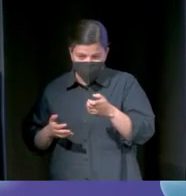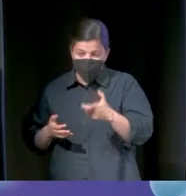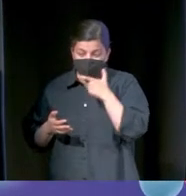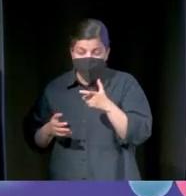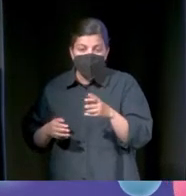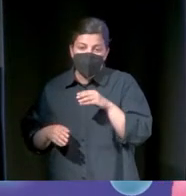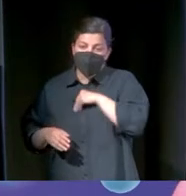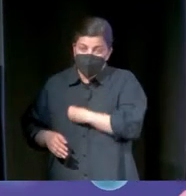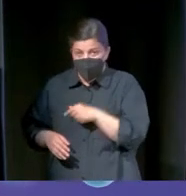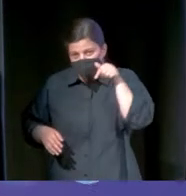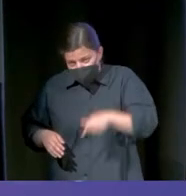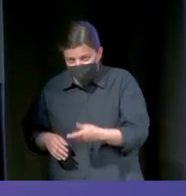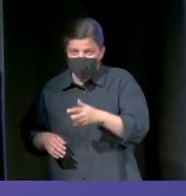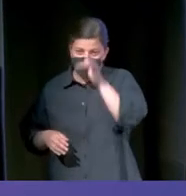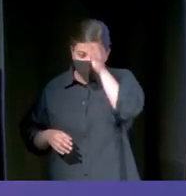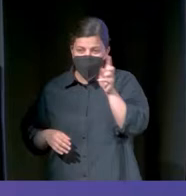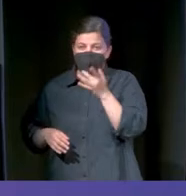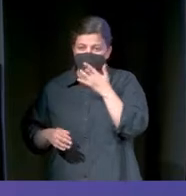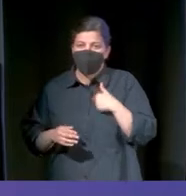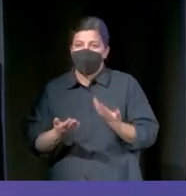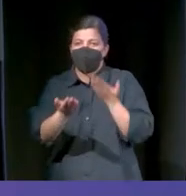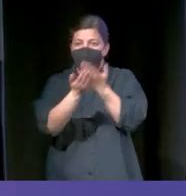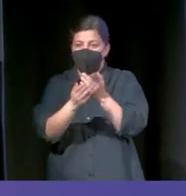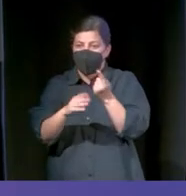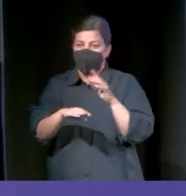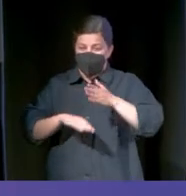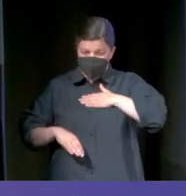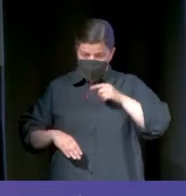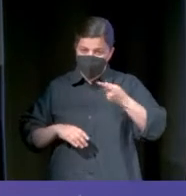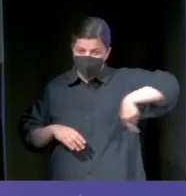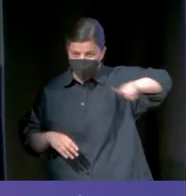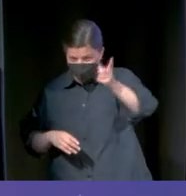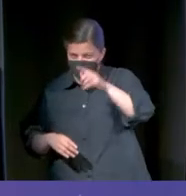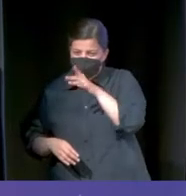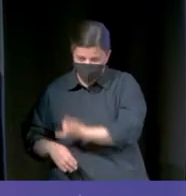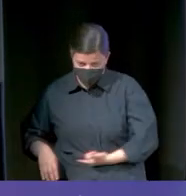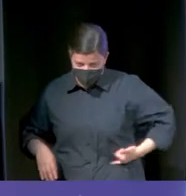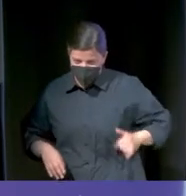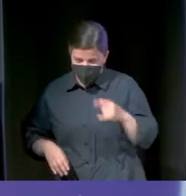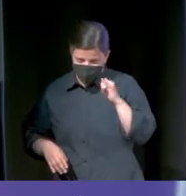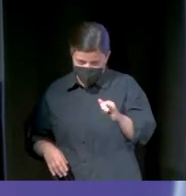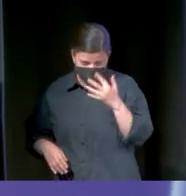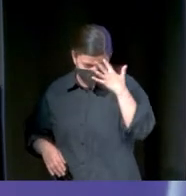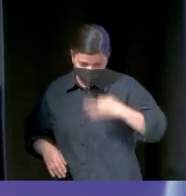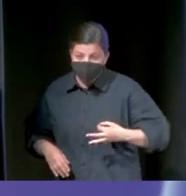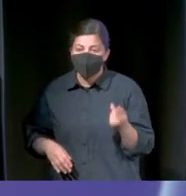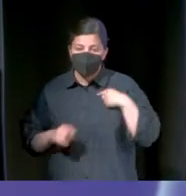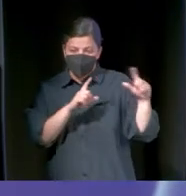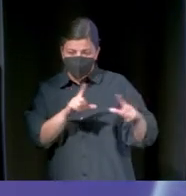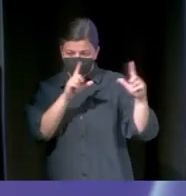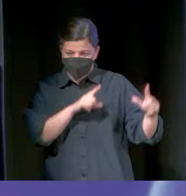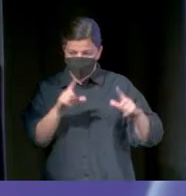hoy no es domingo si no estaría encargando una para mí para todos vosotros que sé que tenéis hambre venga voy pasando poquito las de apos